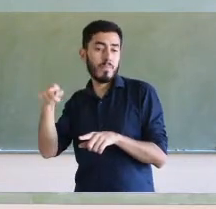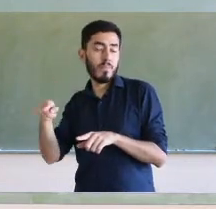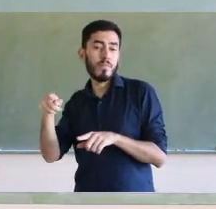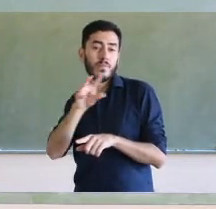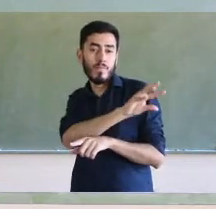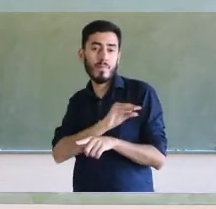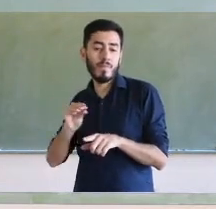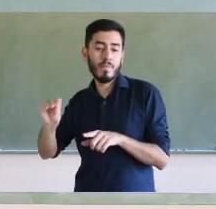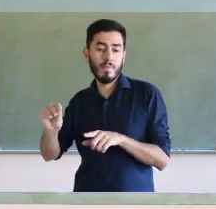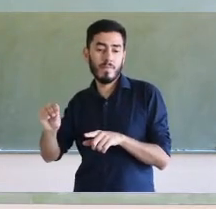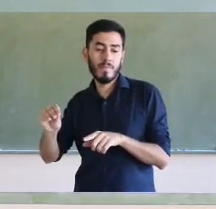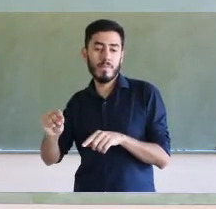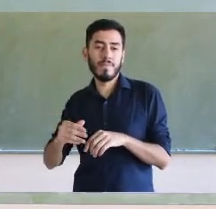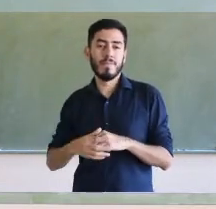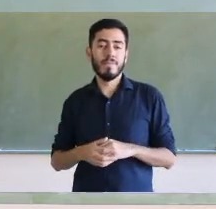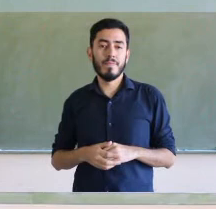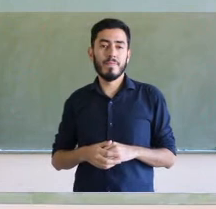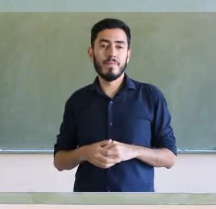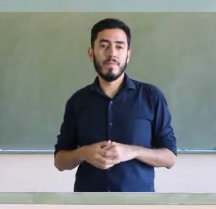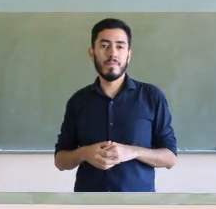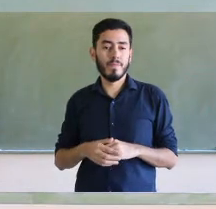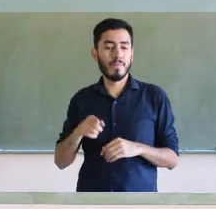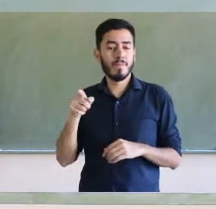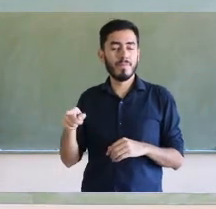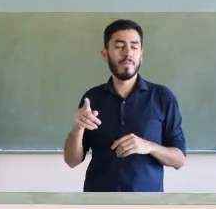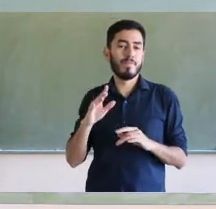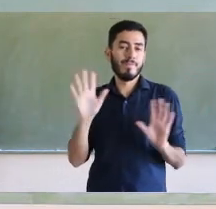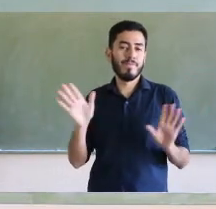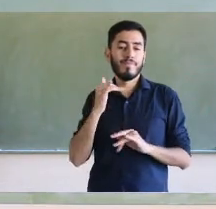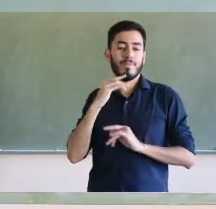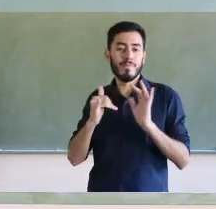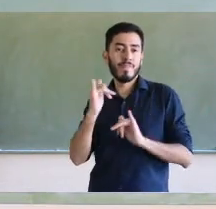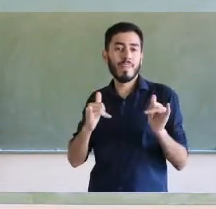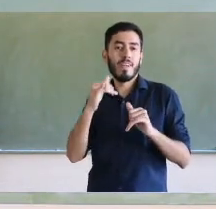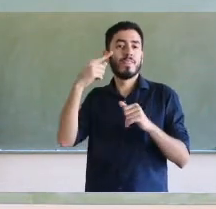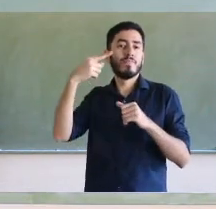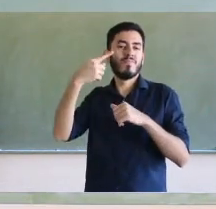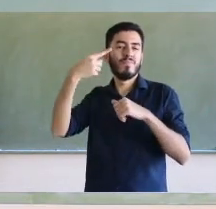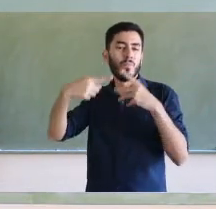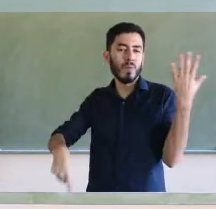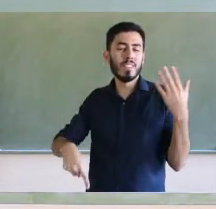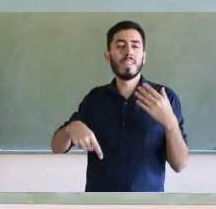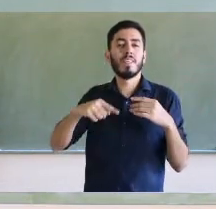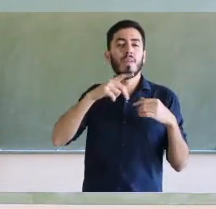nuevamente nuestra fracción. De esta forma, hemos visto lo que es las propiedades de la potenciación y la